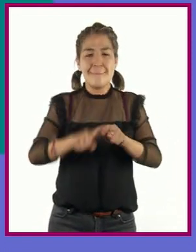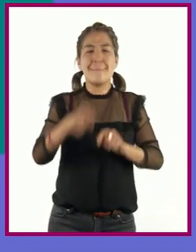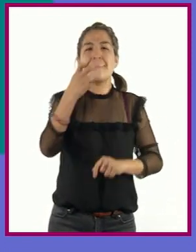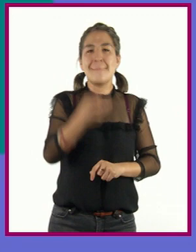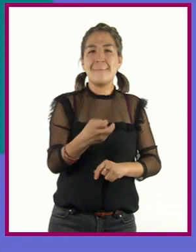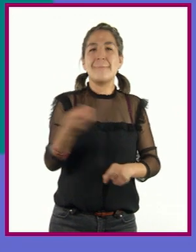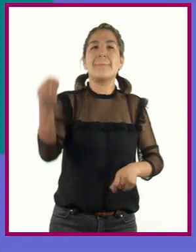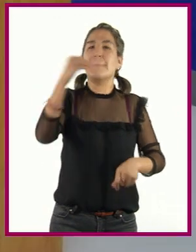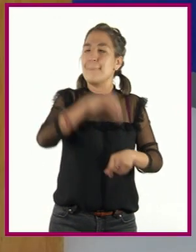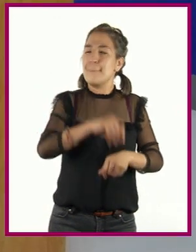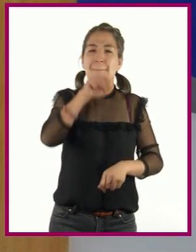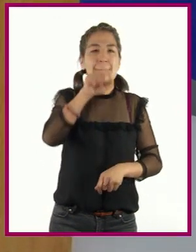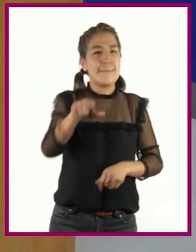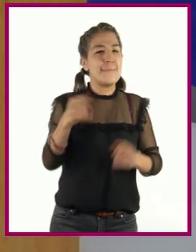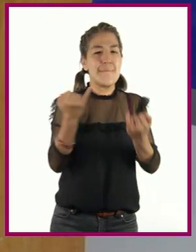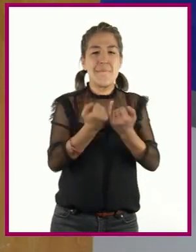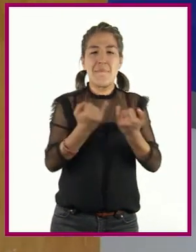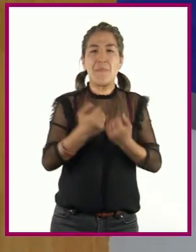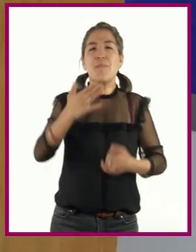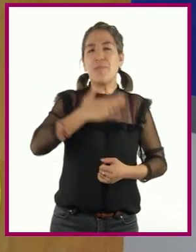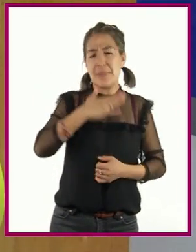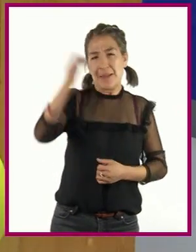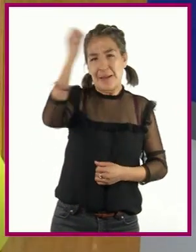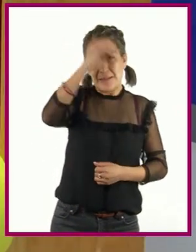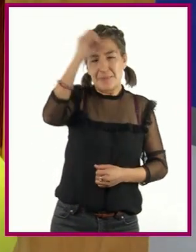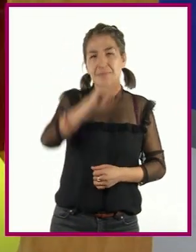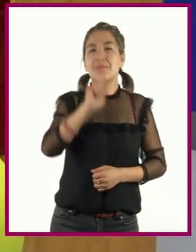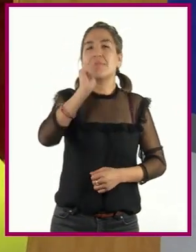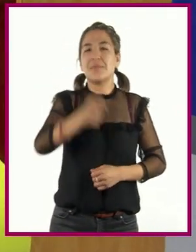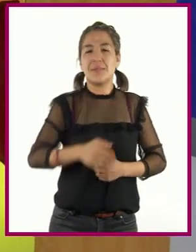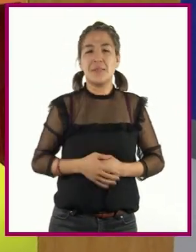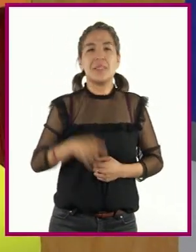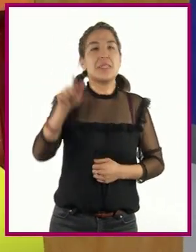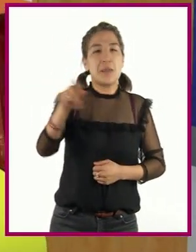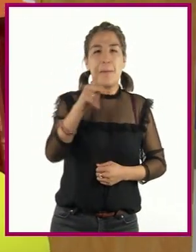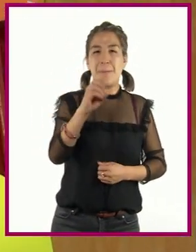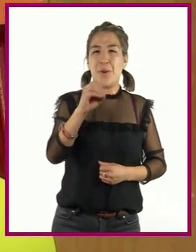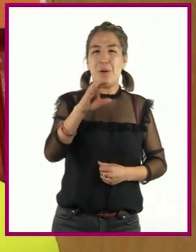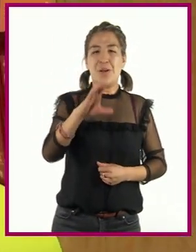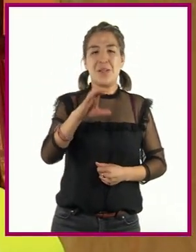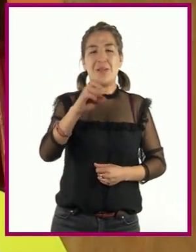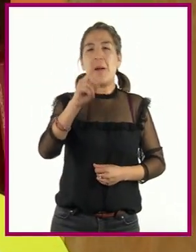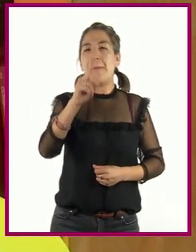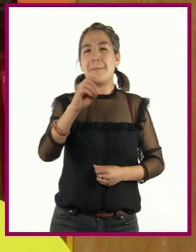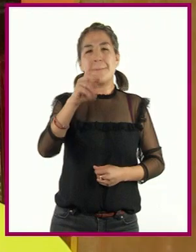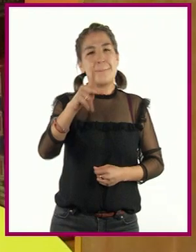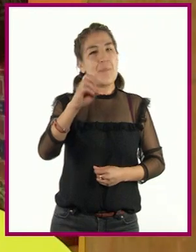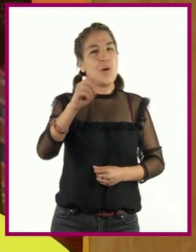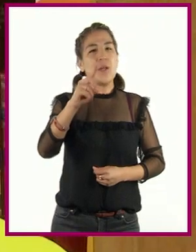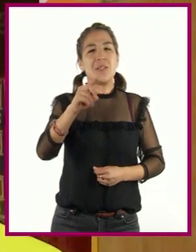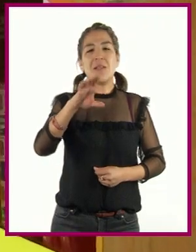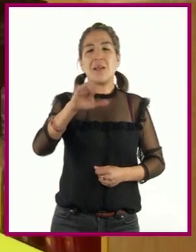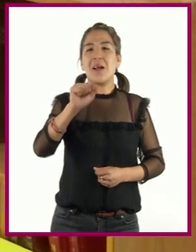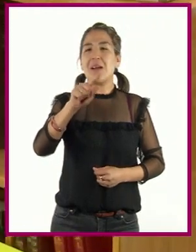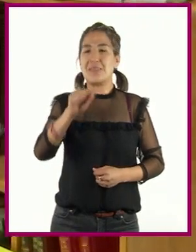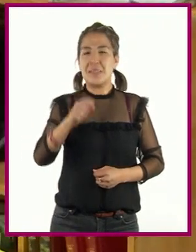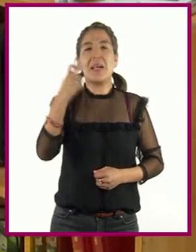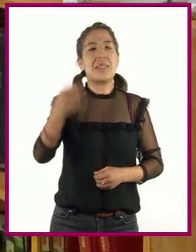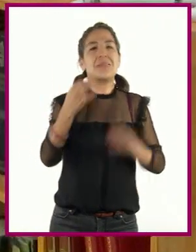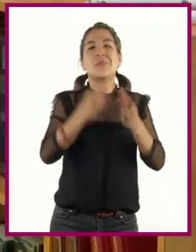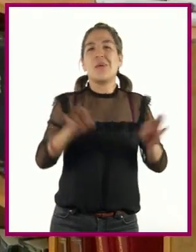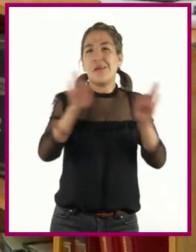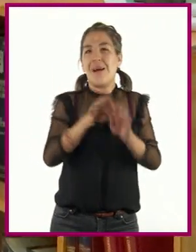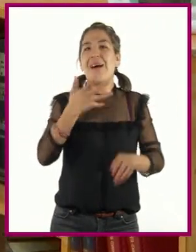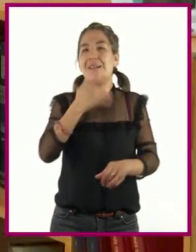citadas en los mismos. A mi parecer, los podcasts pueden ser herramientas didácticas útiles y en las cuales encontraremos